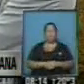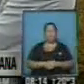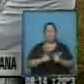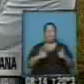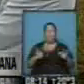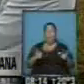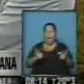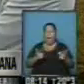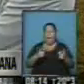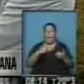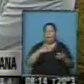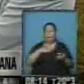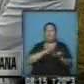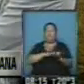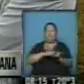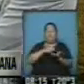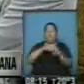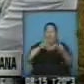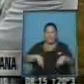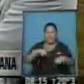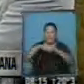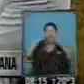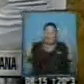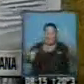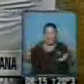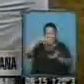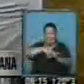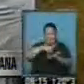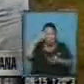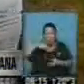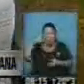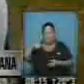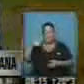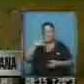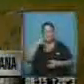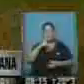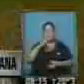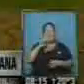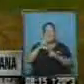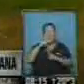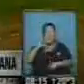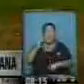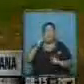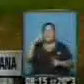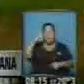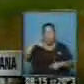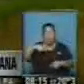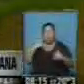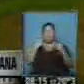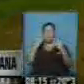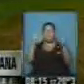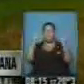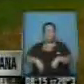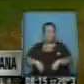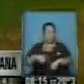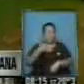tener el título de propiedad de la planta, el juzgado del juez Gerardo Santiquia, el mismo juez que le dio la quiebra